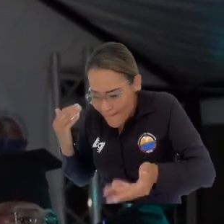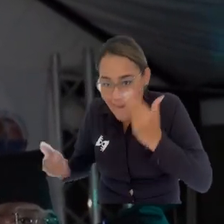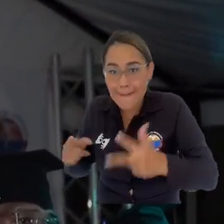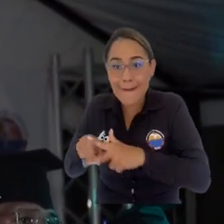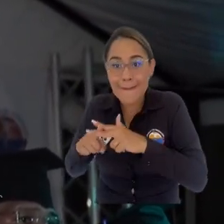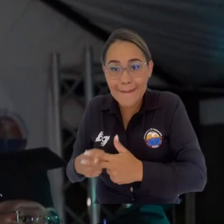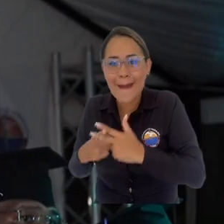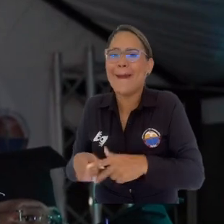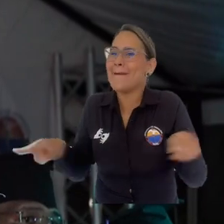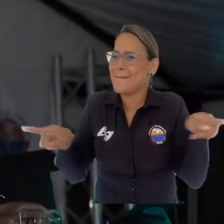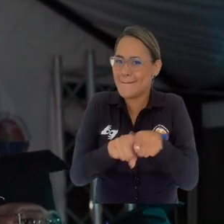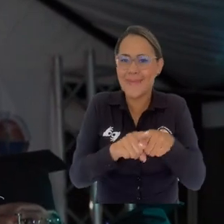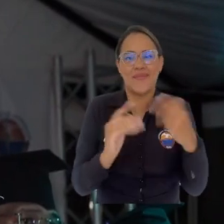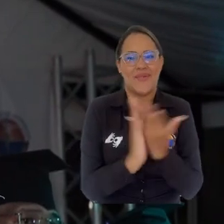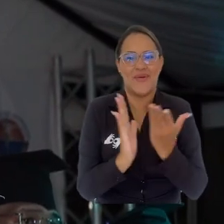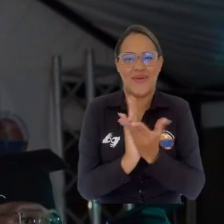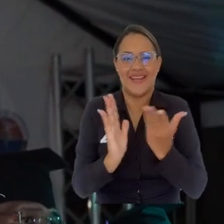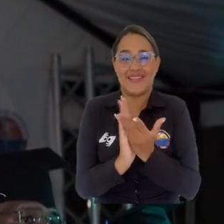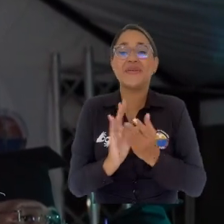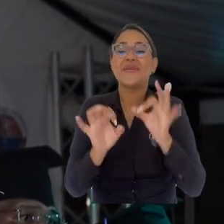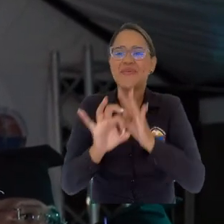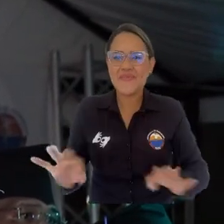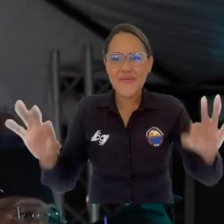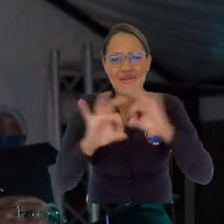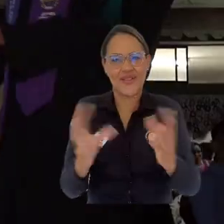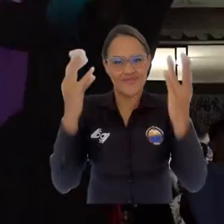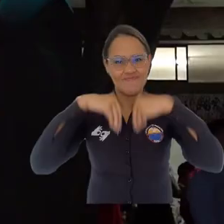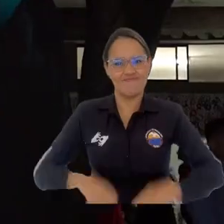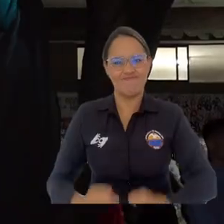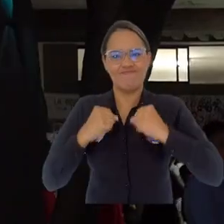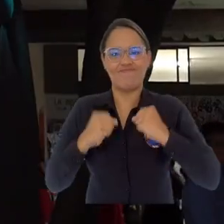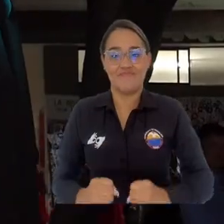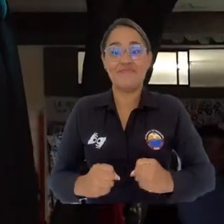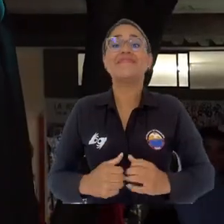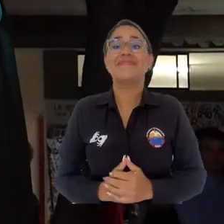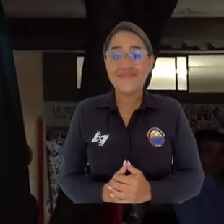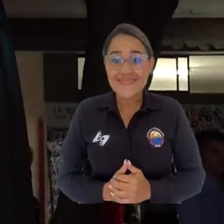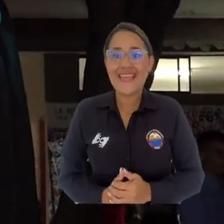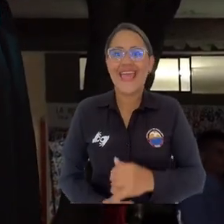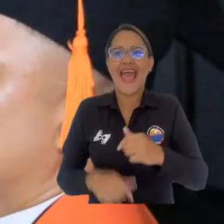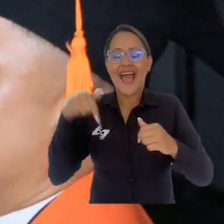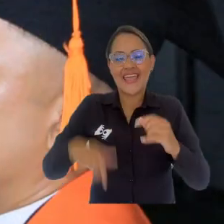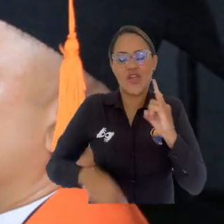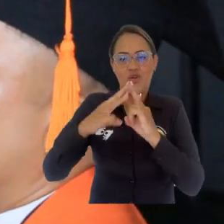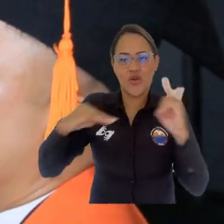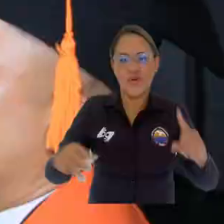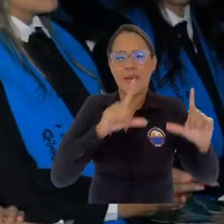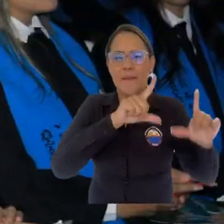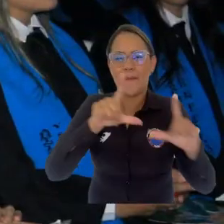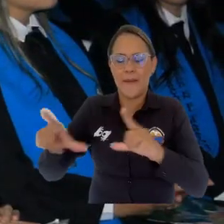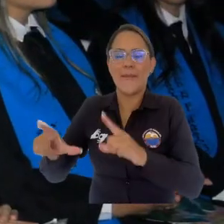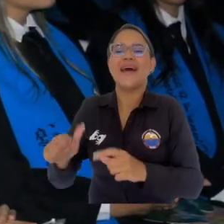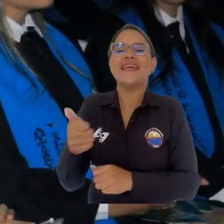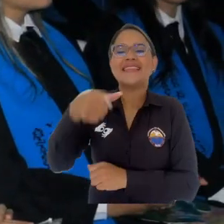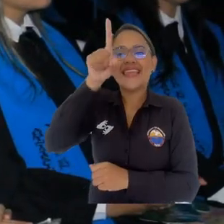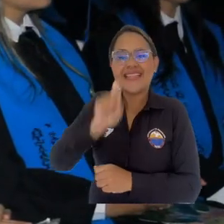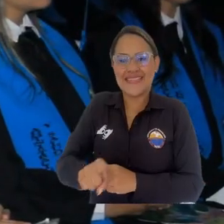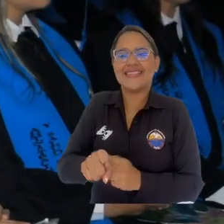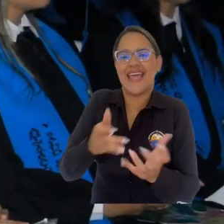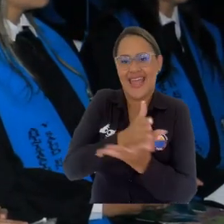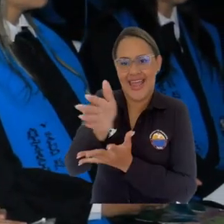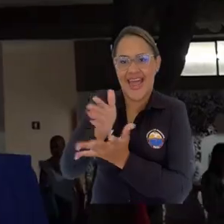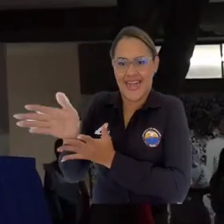resuelven esa creatividad debe alimentarla la educación la institución entregó diplomas a los graduados en 16 programas